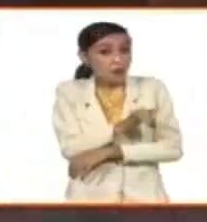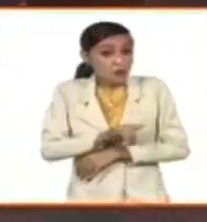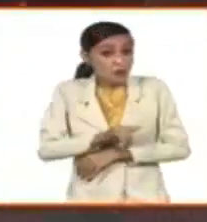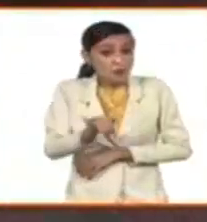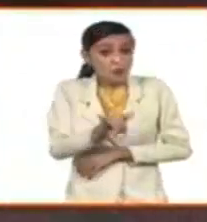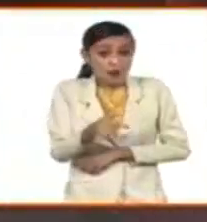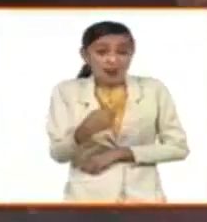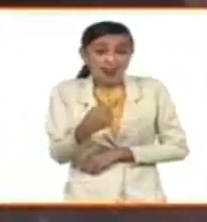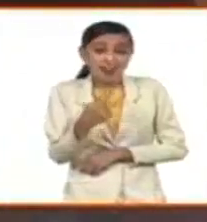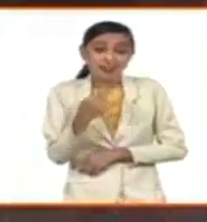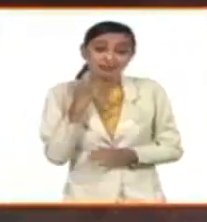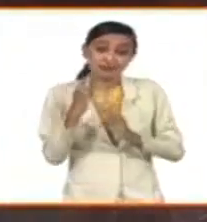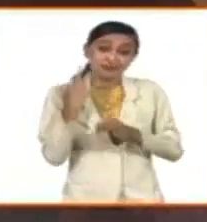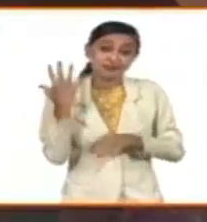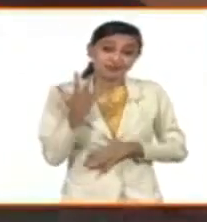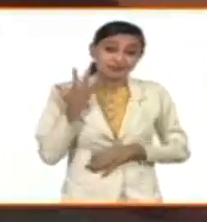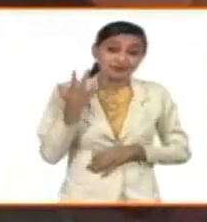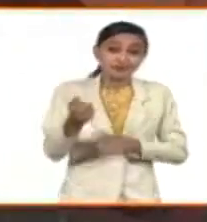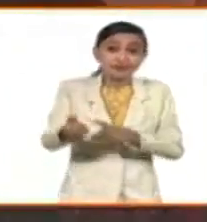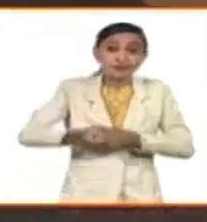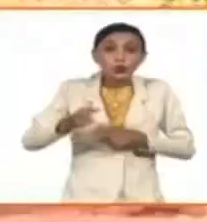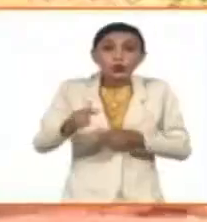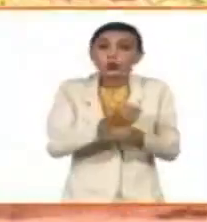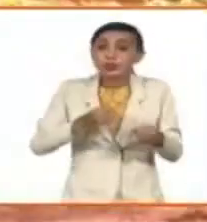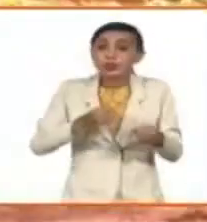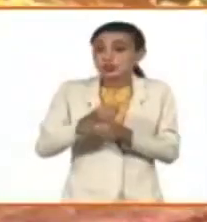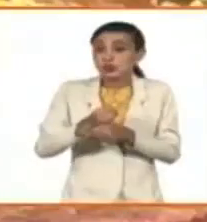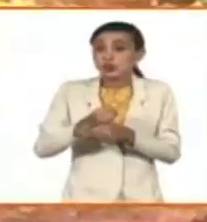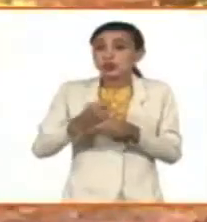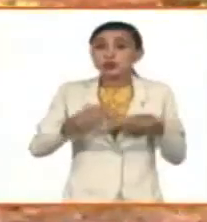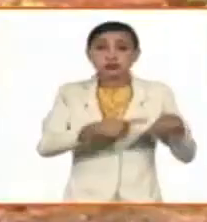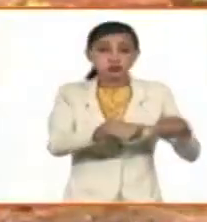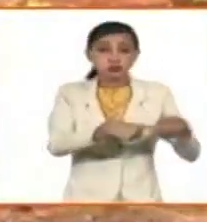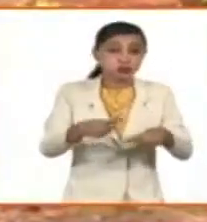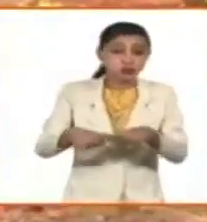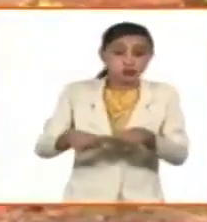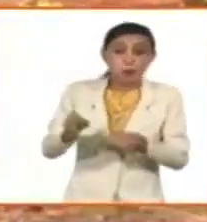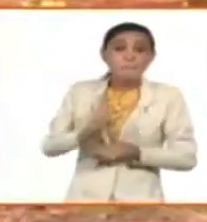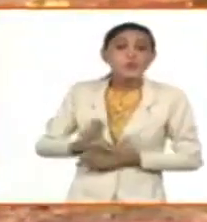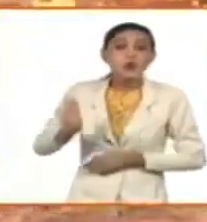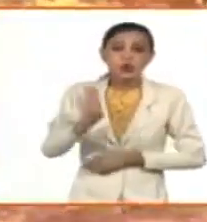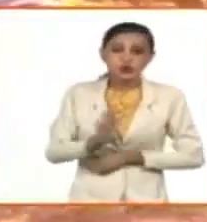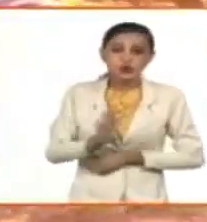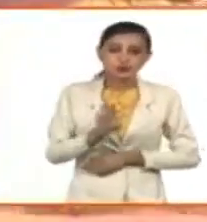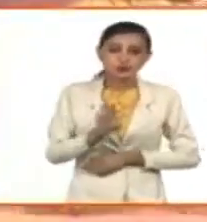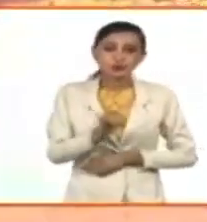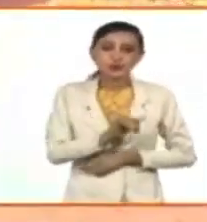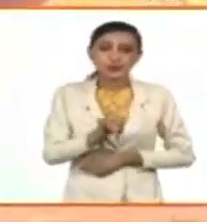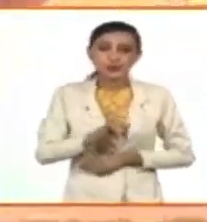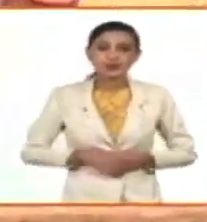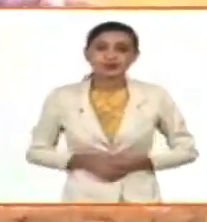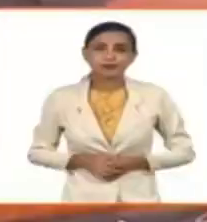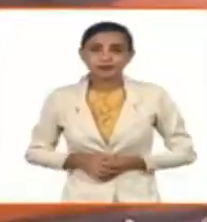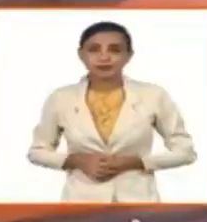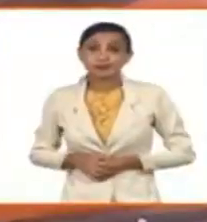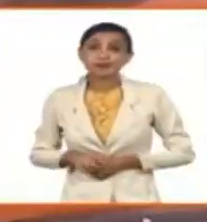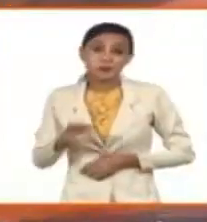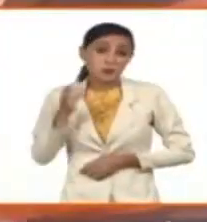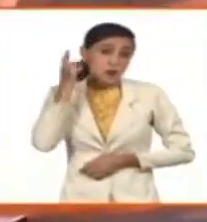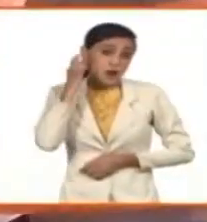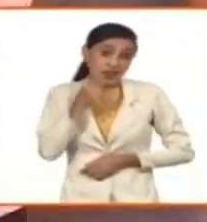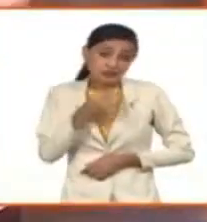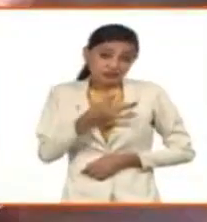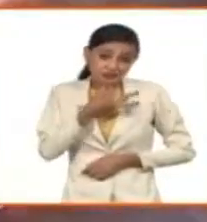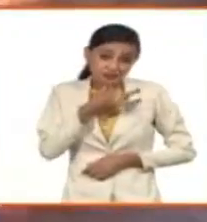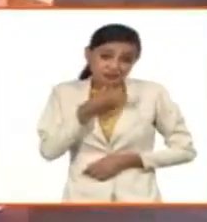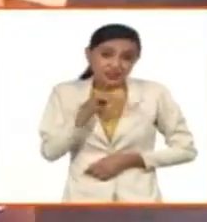agroecología, la utilización de productos biológicos. Protagonistas de estos tiempos, una abuela allana el camino del nieto, que muy pronto